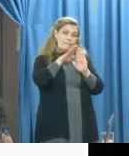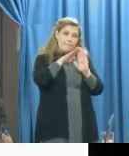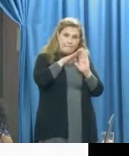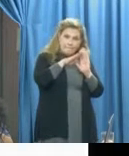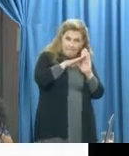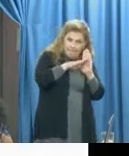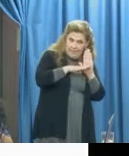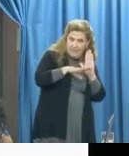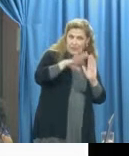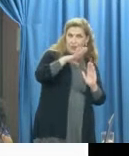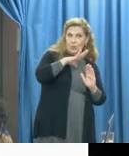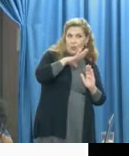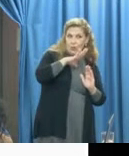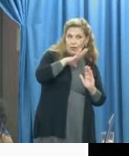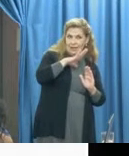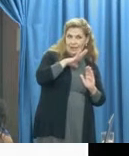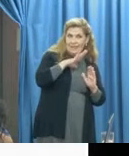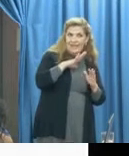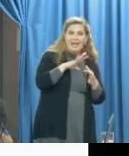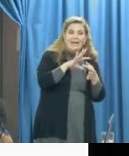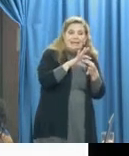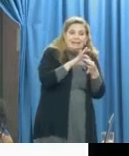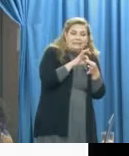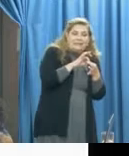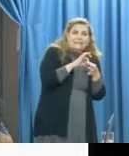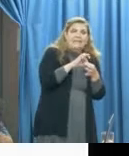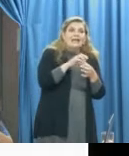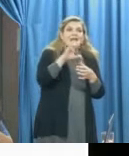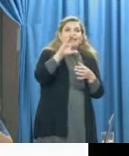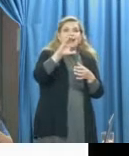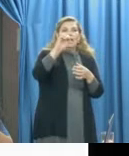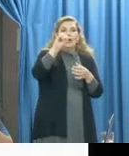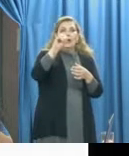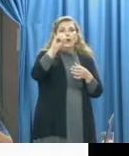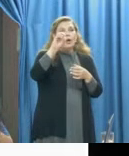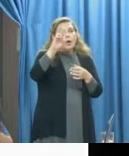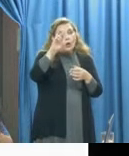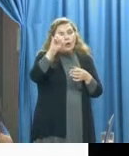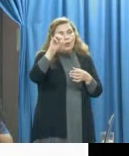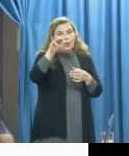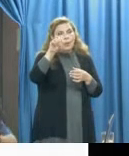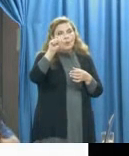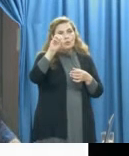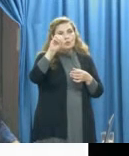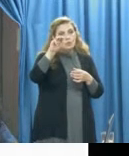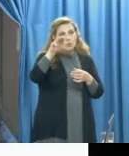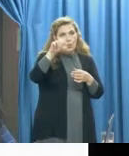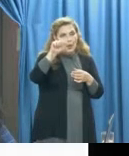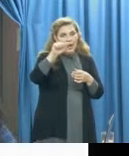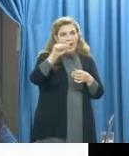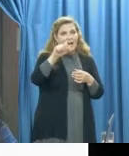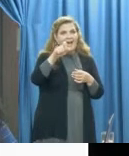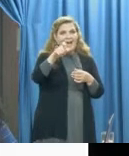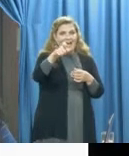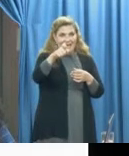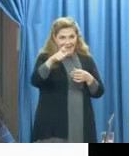frecuentes, tenemos la sordera ligada al cromosoma X. Si ustedes recuerdan un poquito,